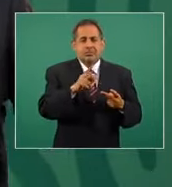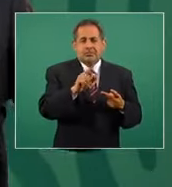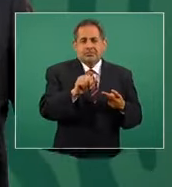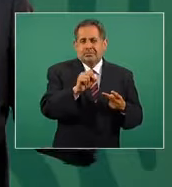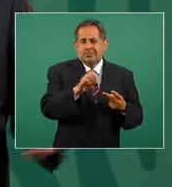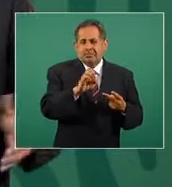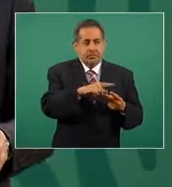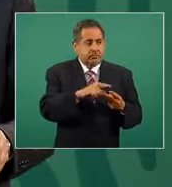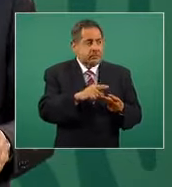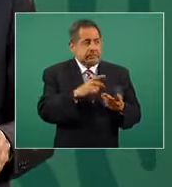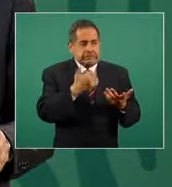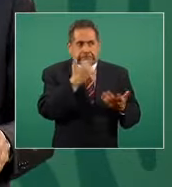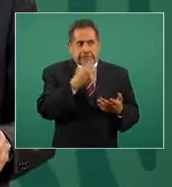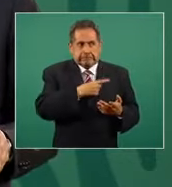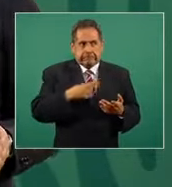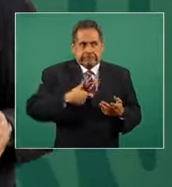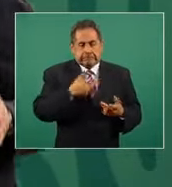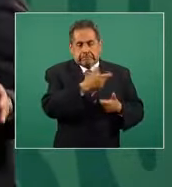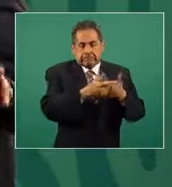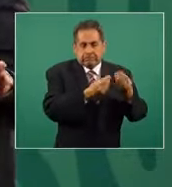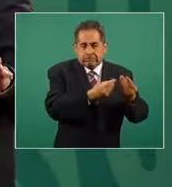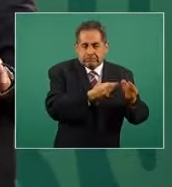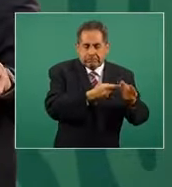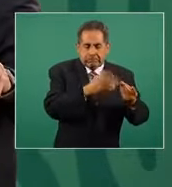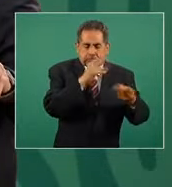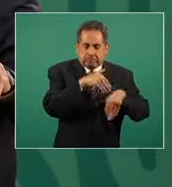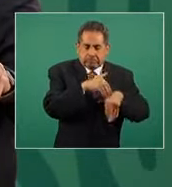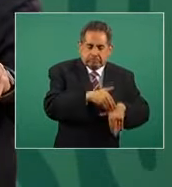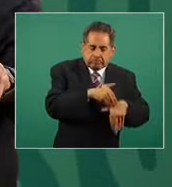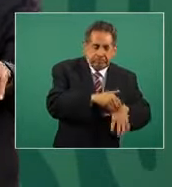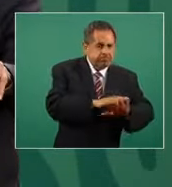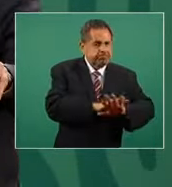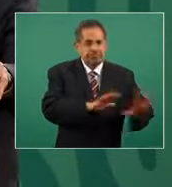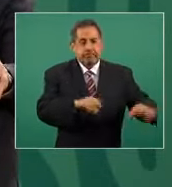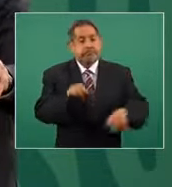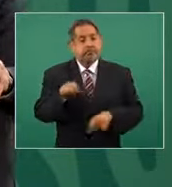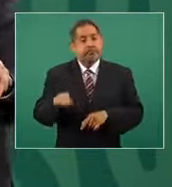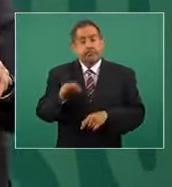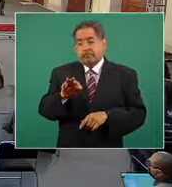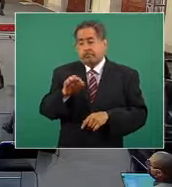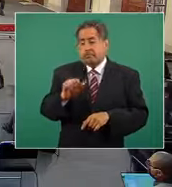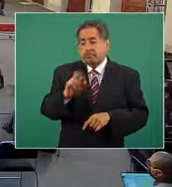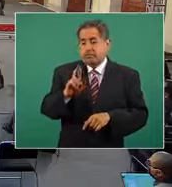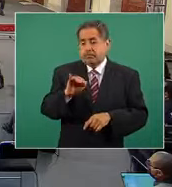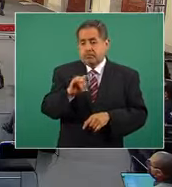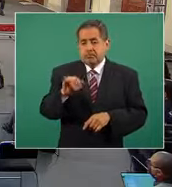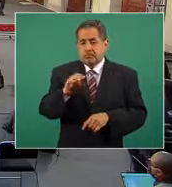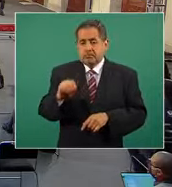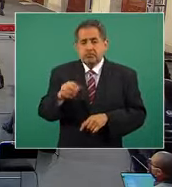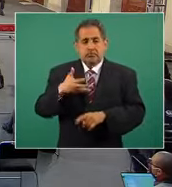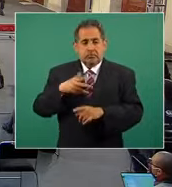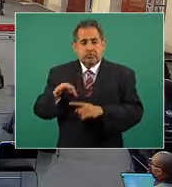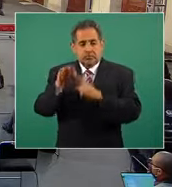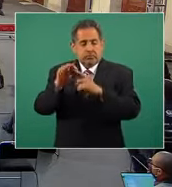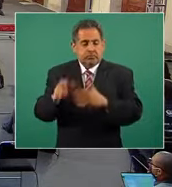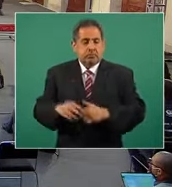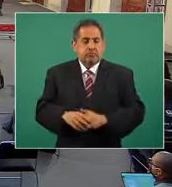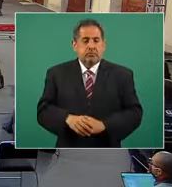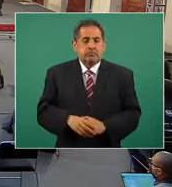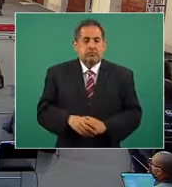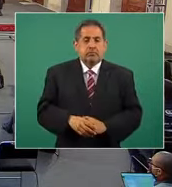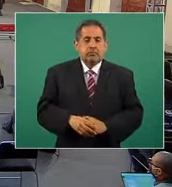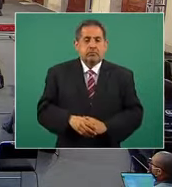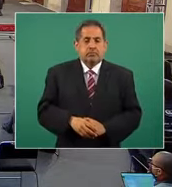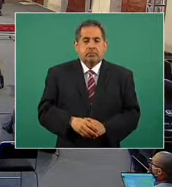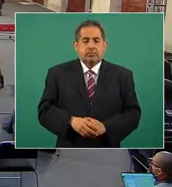les deben mucho. Entonces, pero Fabricio, a ver si lo tienen. Sí.